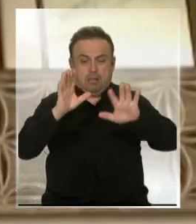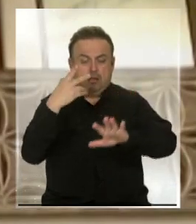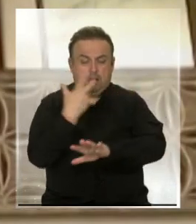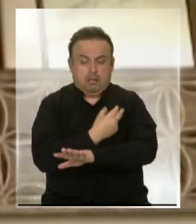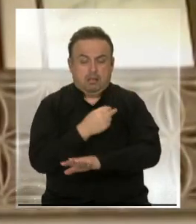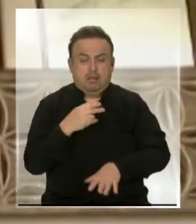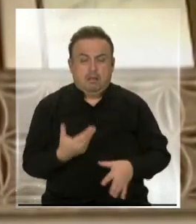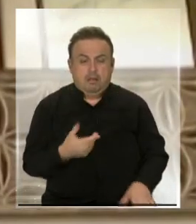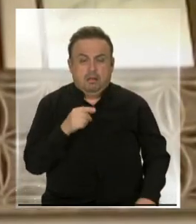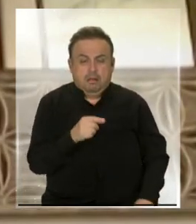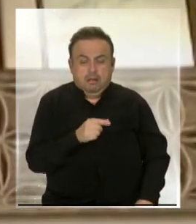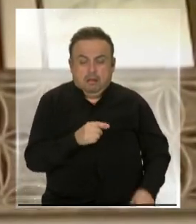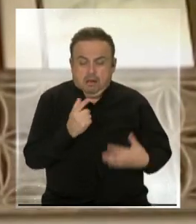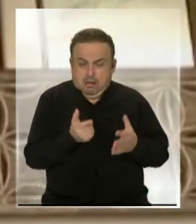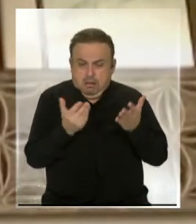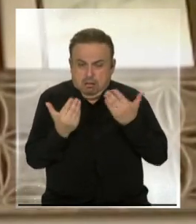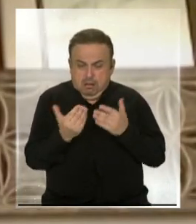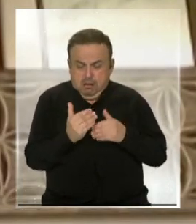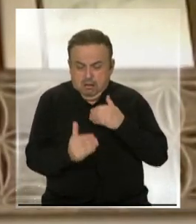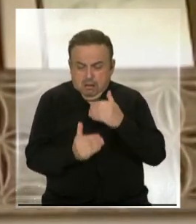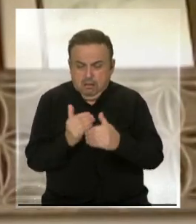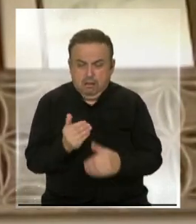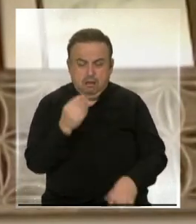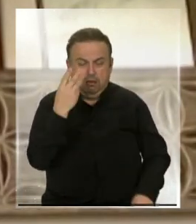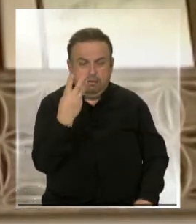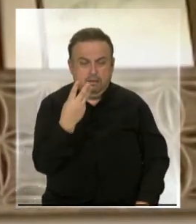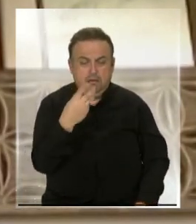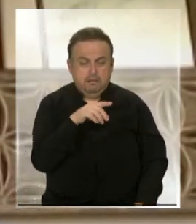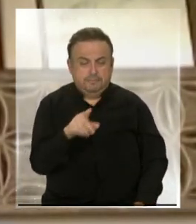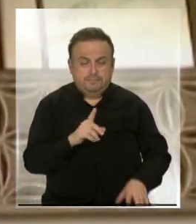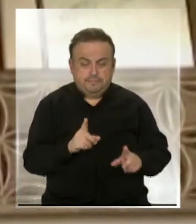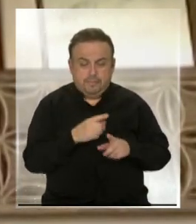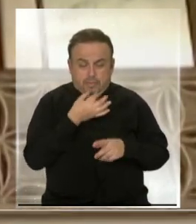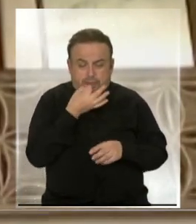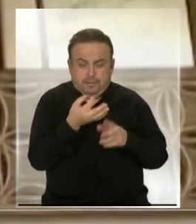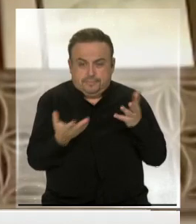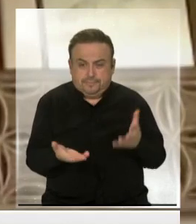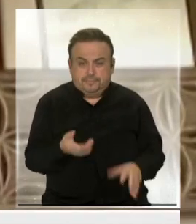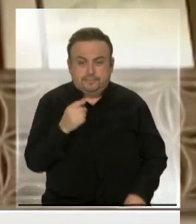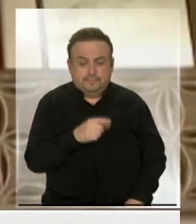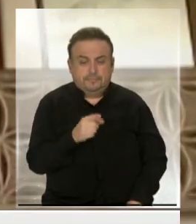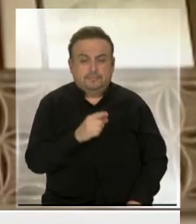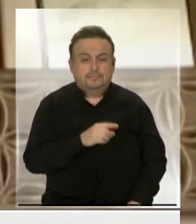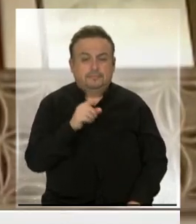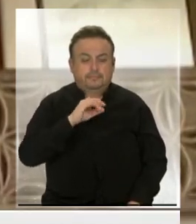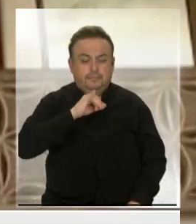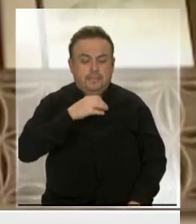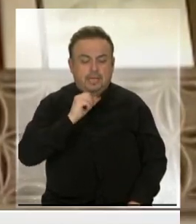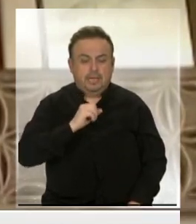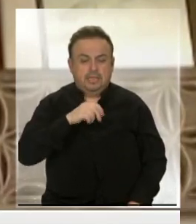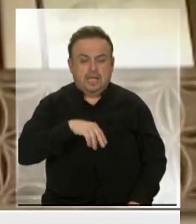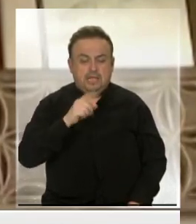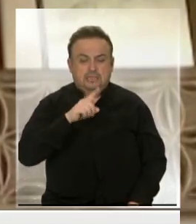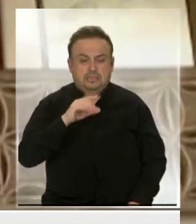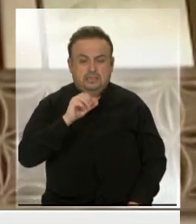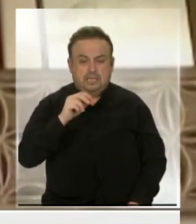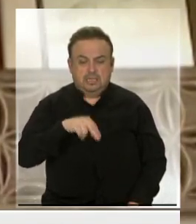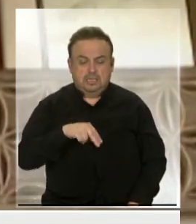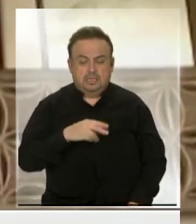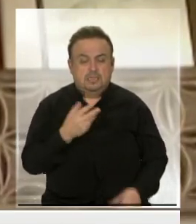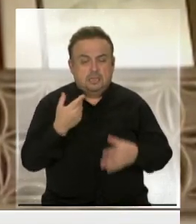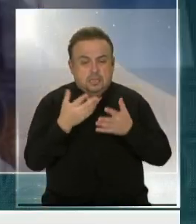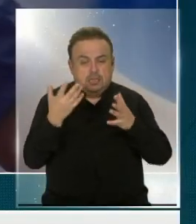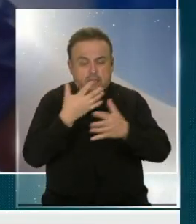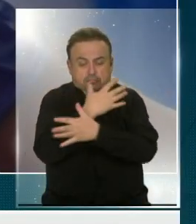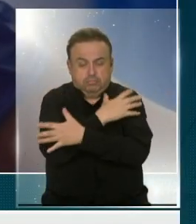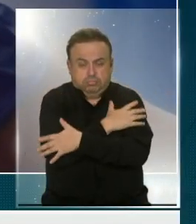que están en etapa de ensayo fase 3 la cual mencionó la de chance de una de ellas pero hay otras que además